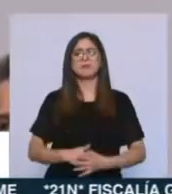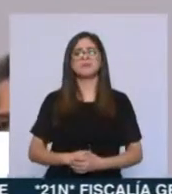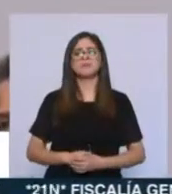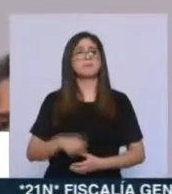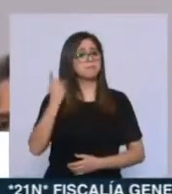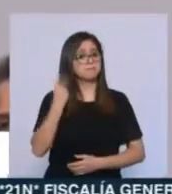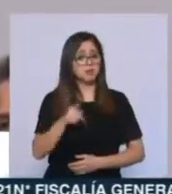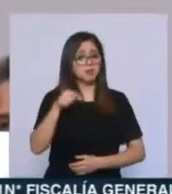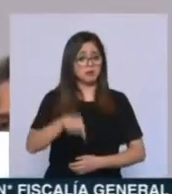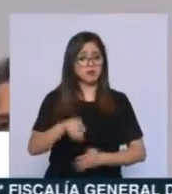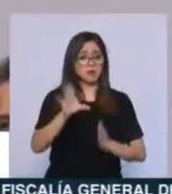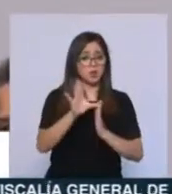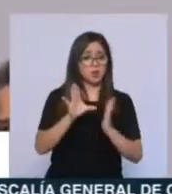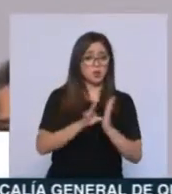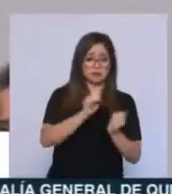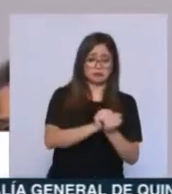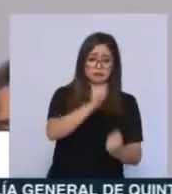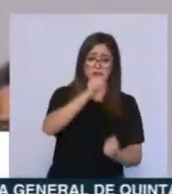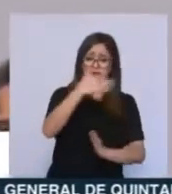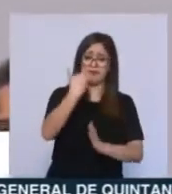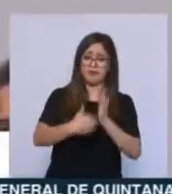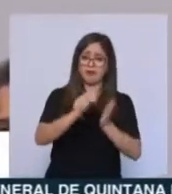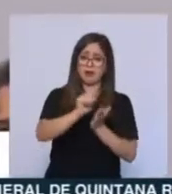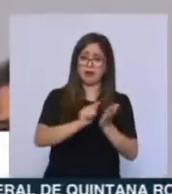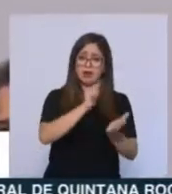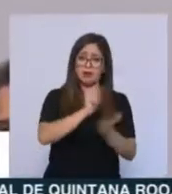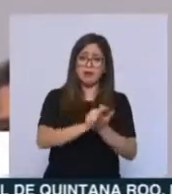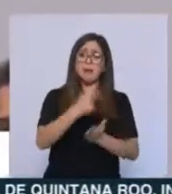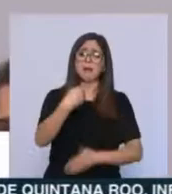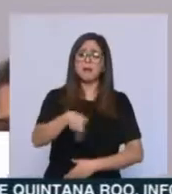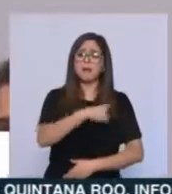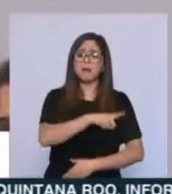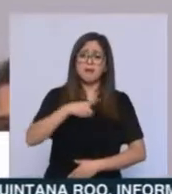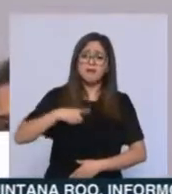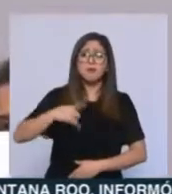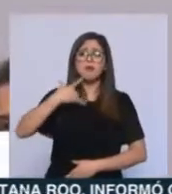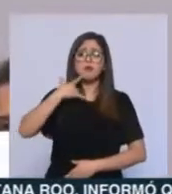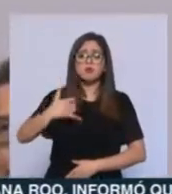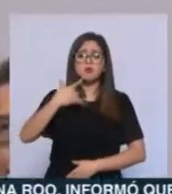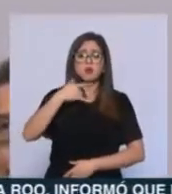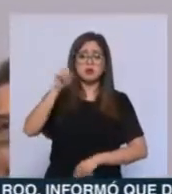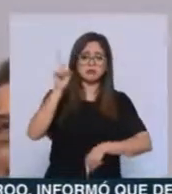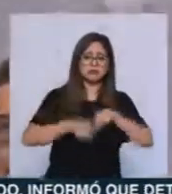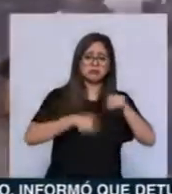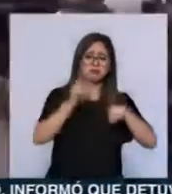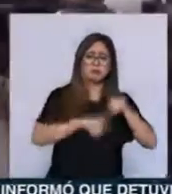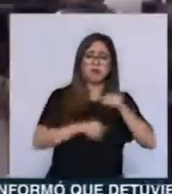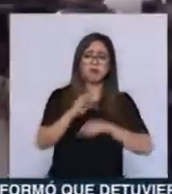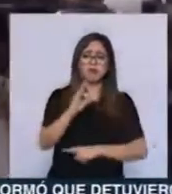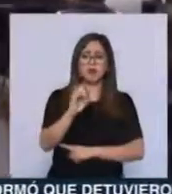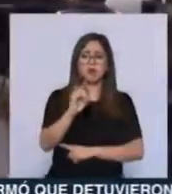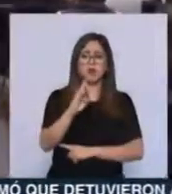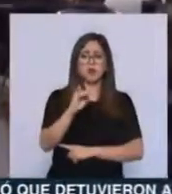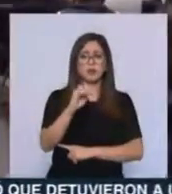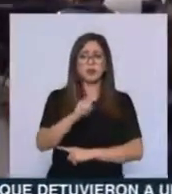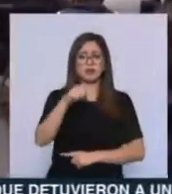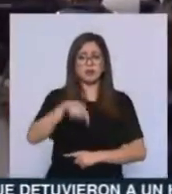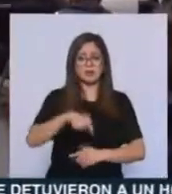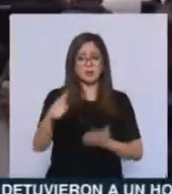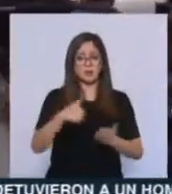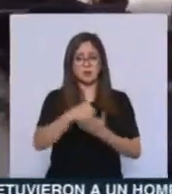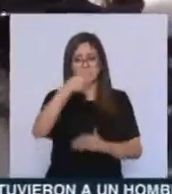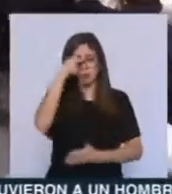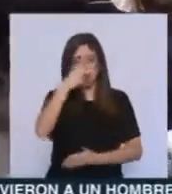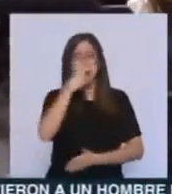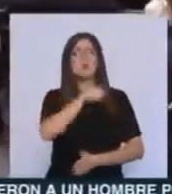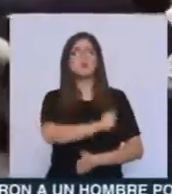leyes, pero tenemos que seguir trabajando para acabar con las fobias en esta ciudad. Se develó una placa en la